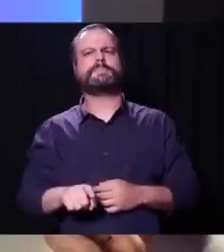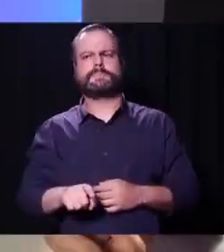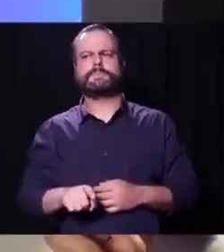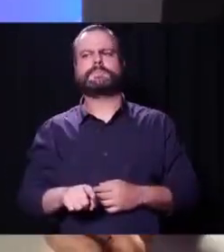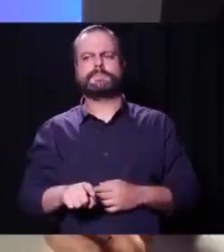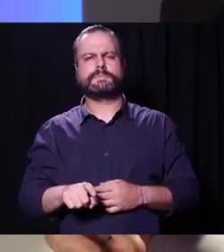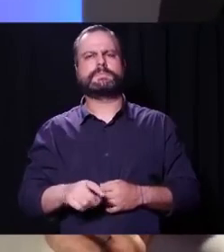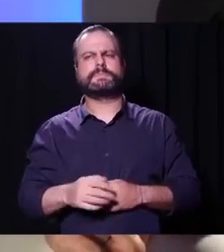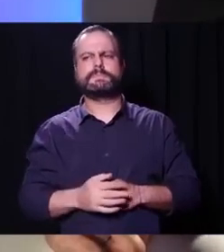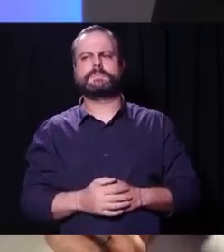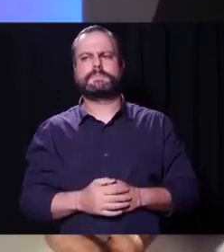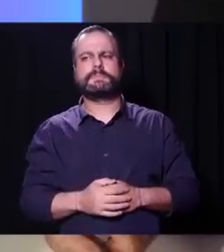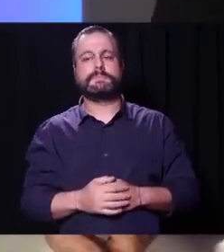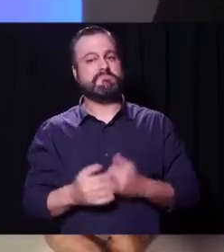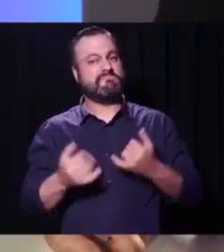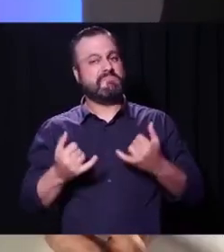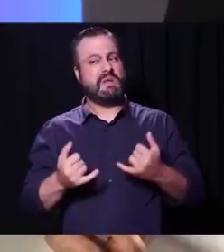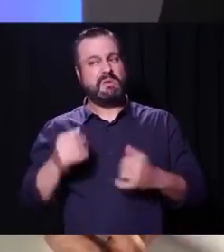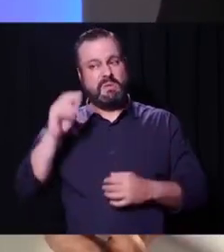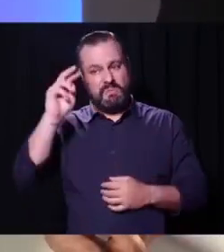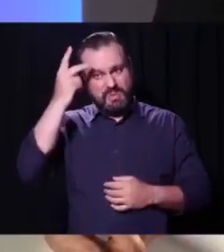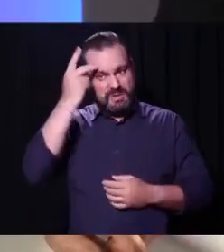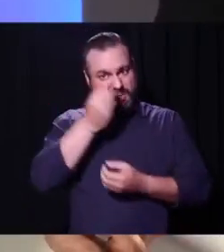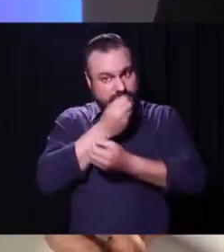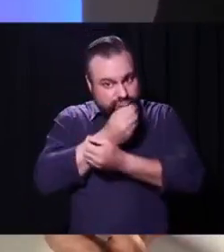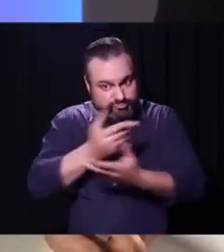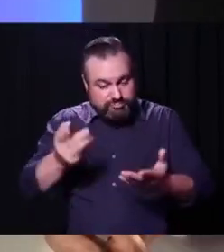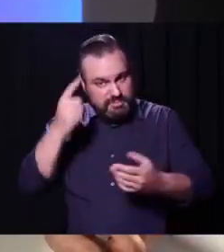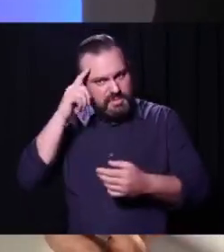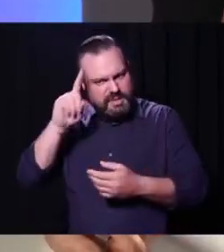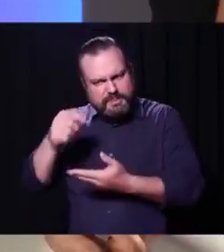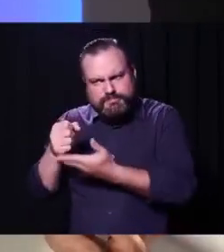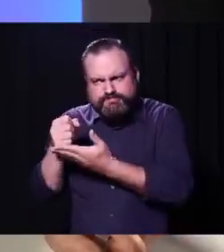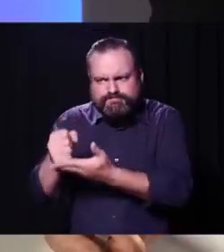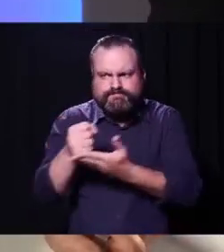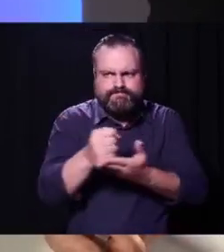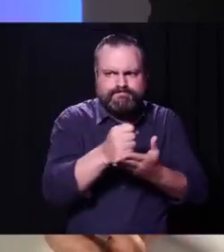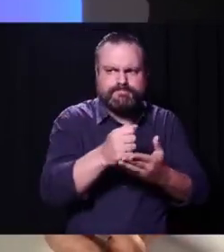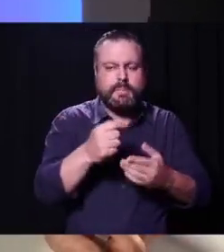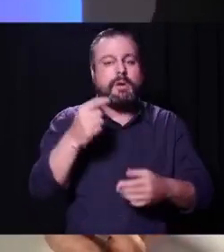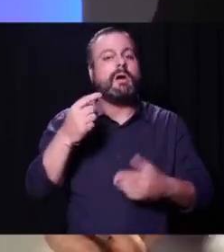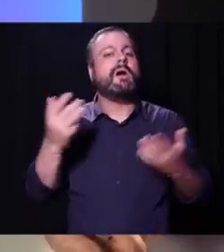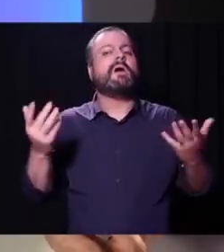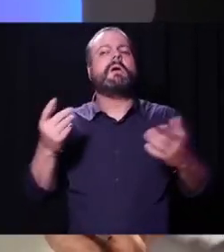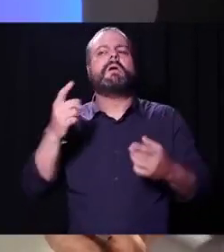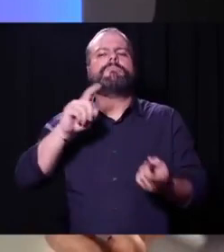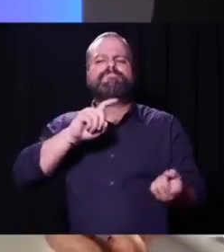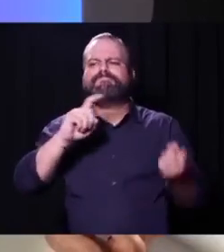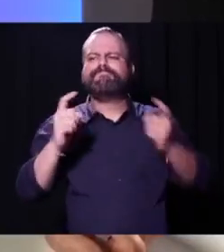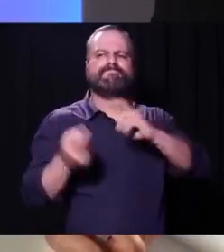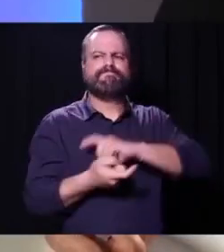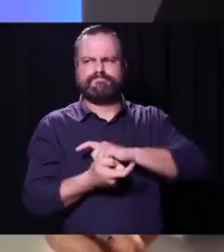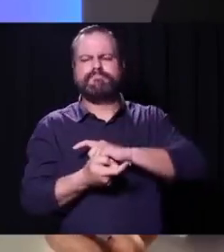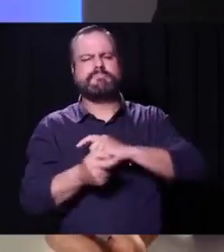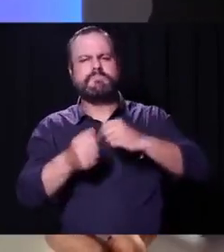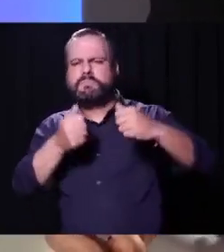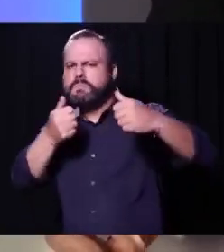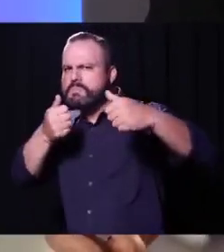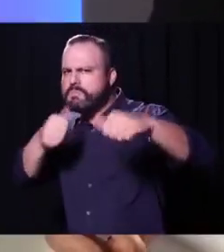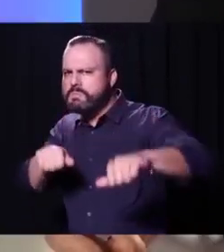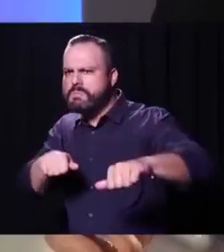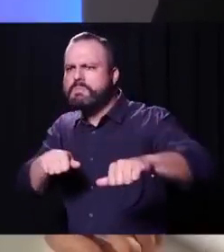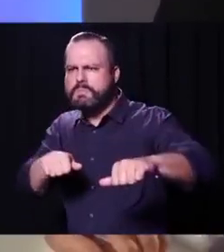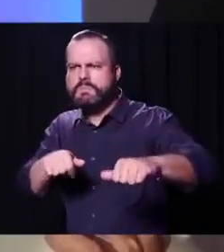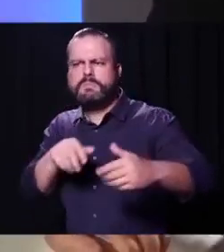políticas públicas para ayudar a que eso se hiciera realidad realmente, para cambiar el mecanismo de pensamiento de algunas personas que consideran